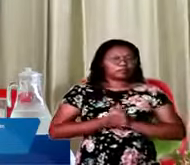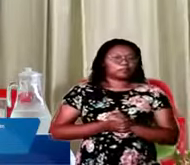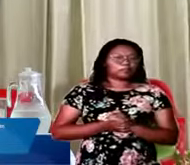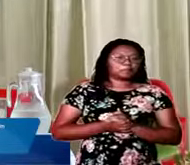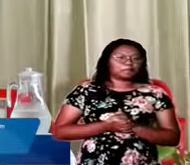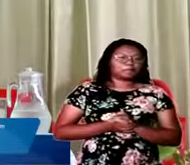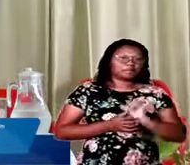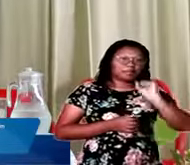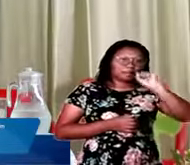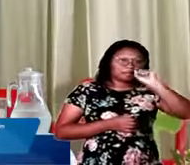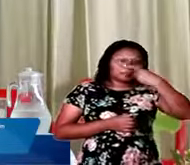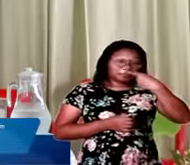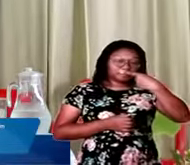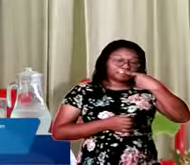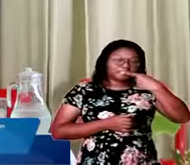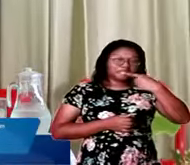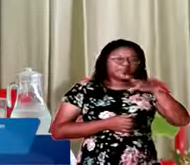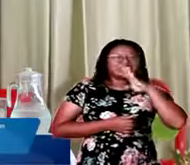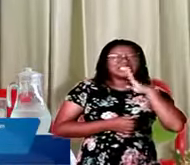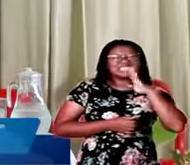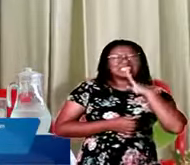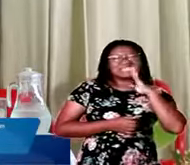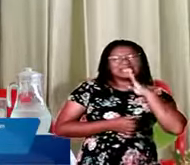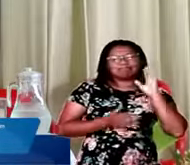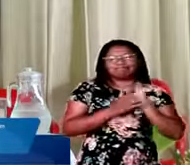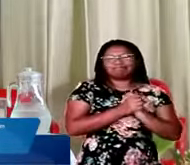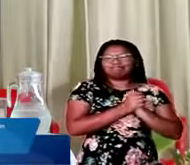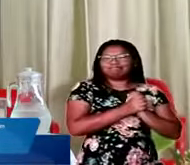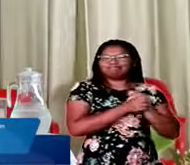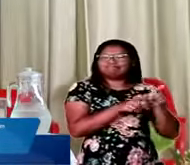primero, ¿quién es el prójimo?